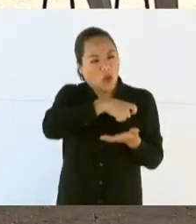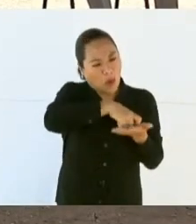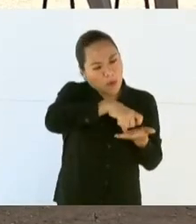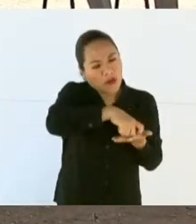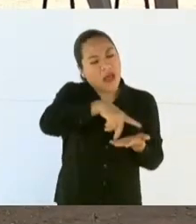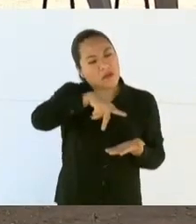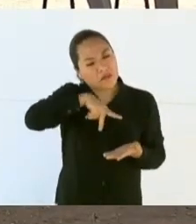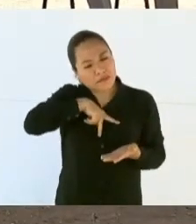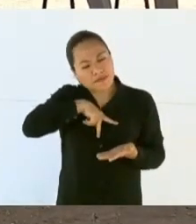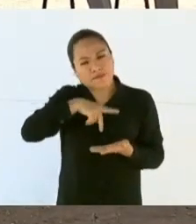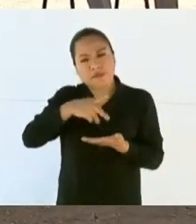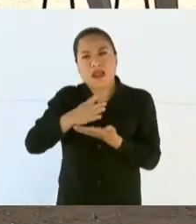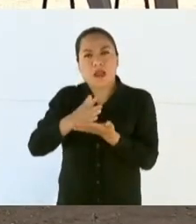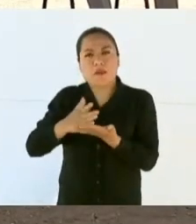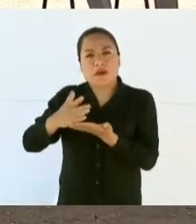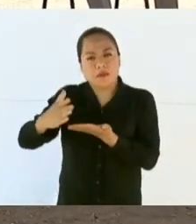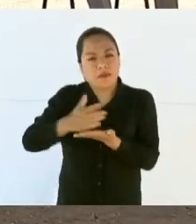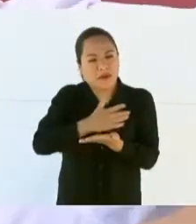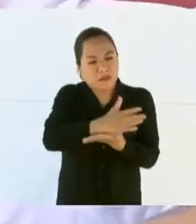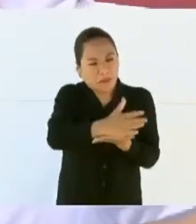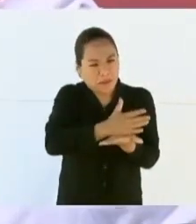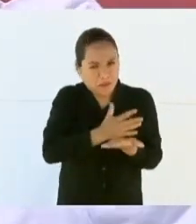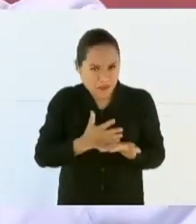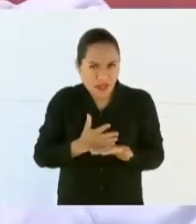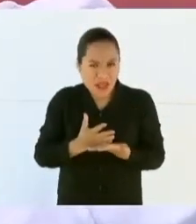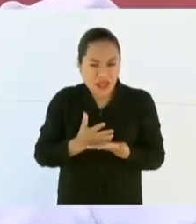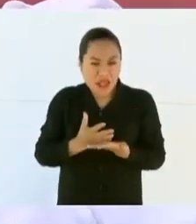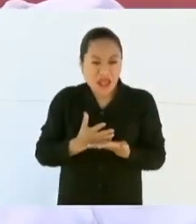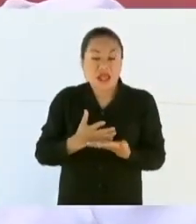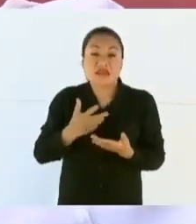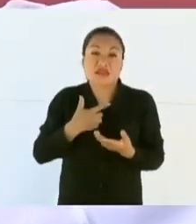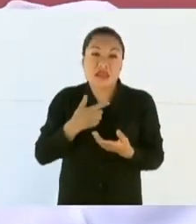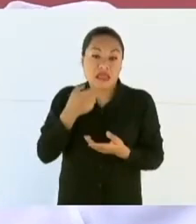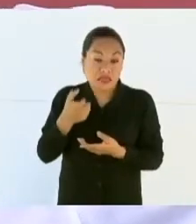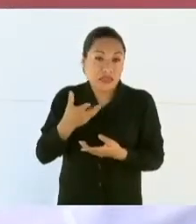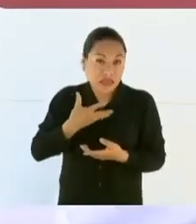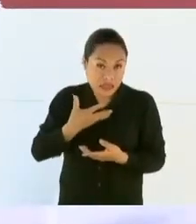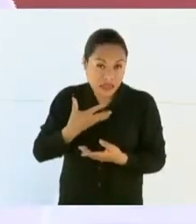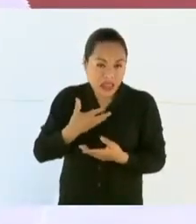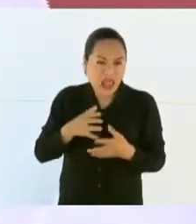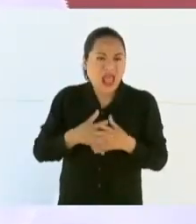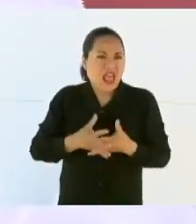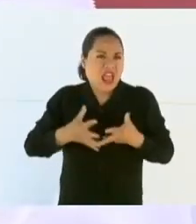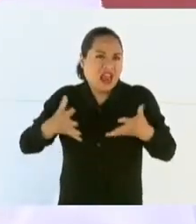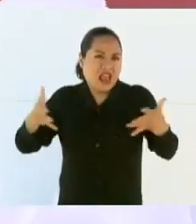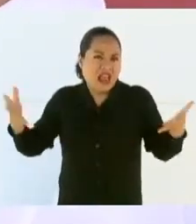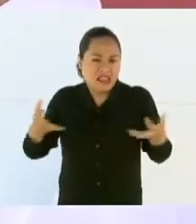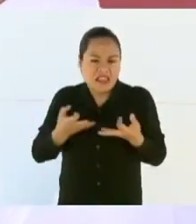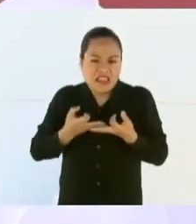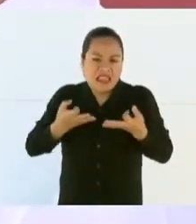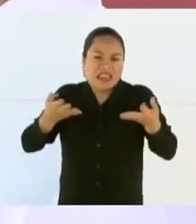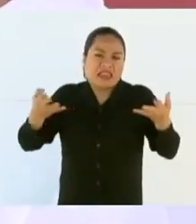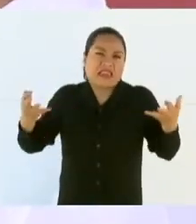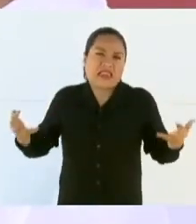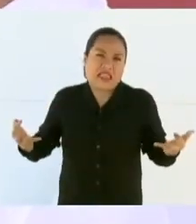Porque en ese entonces el clero tenía grandes extensiones de tierra,